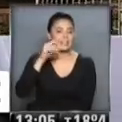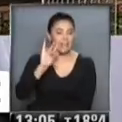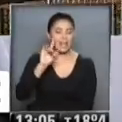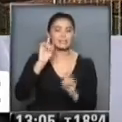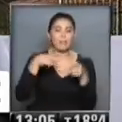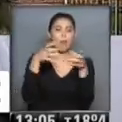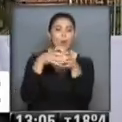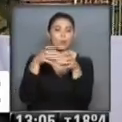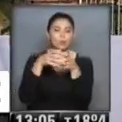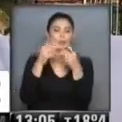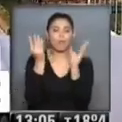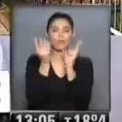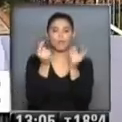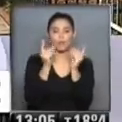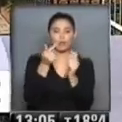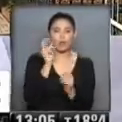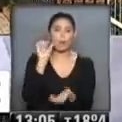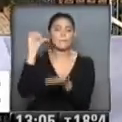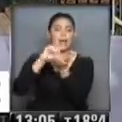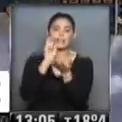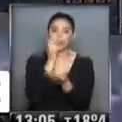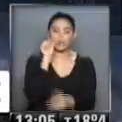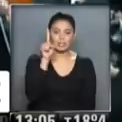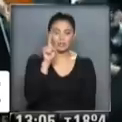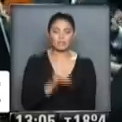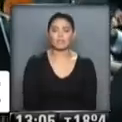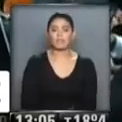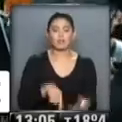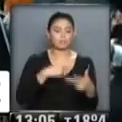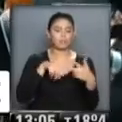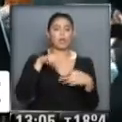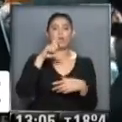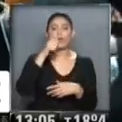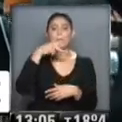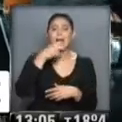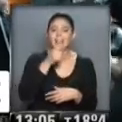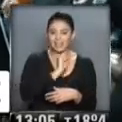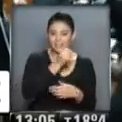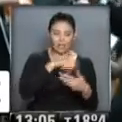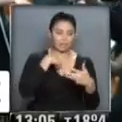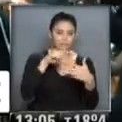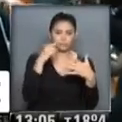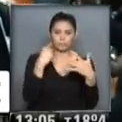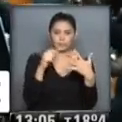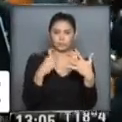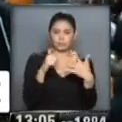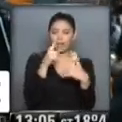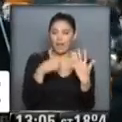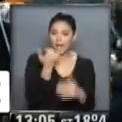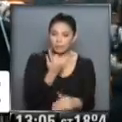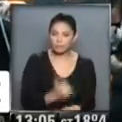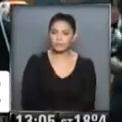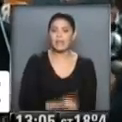de Bolivia, artistas como Fena de la Mayora, Ignacio Copani, Andy Chango. Bueno, desde Venezuela,